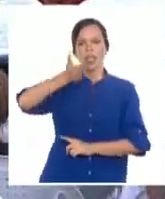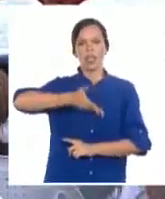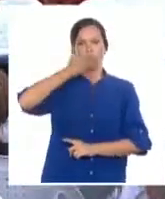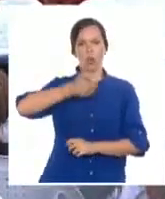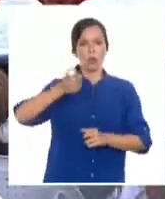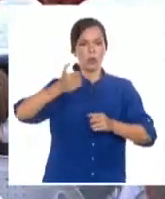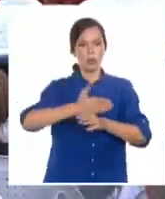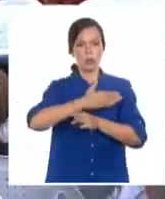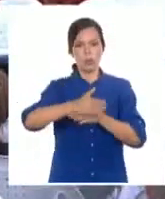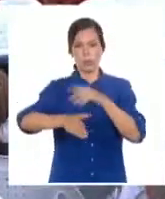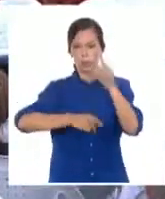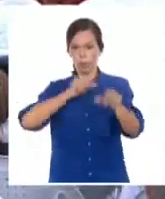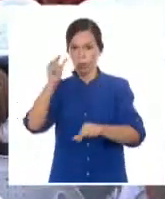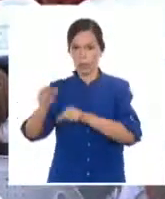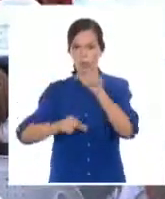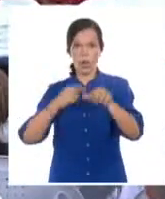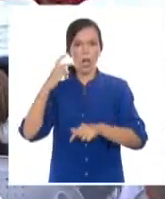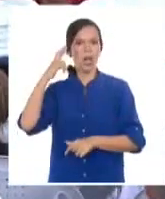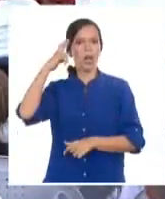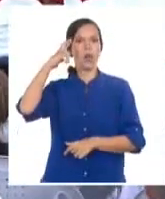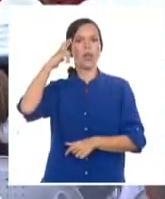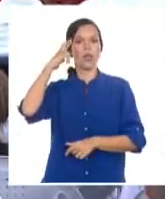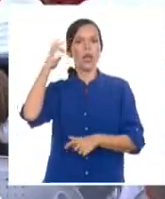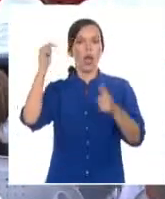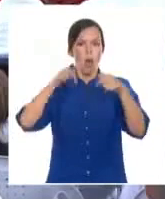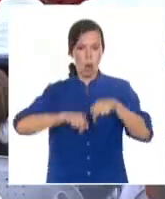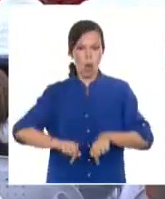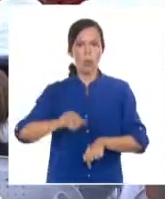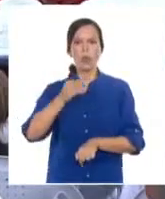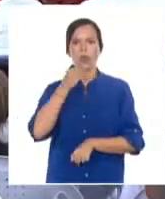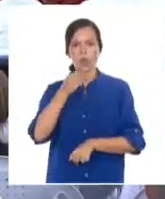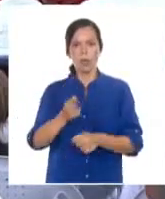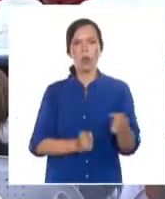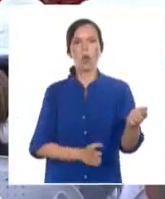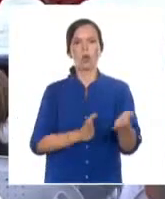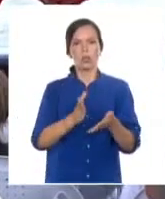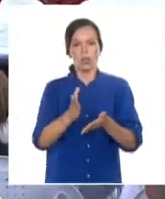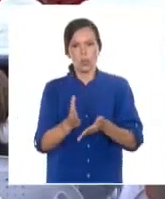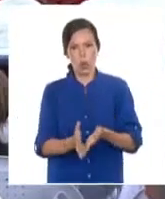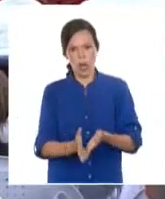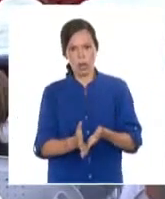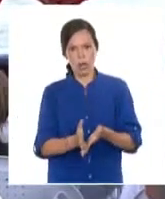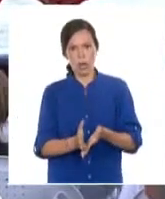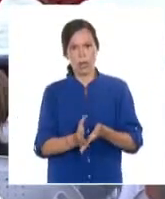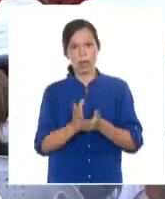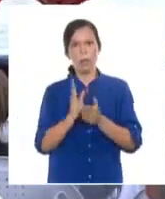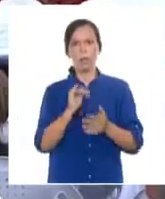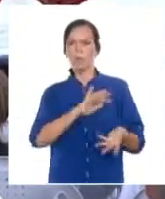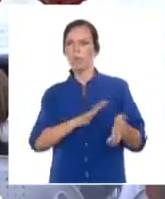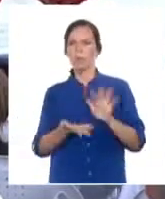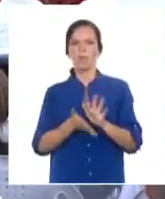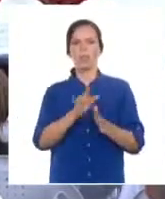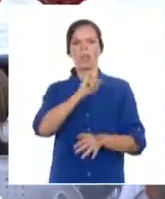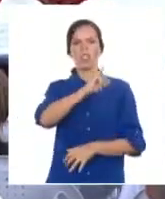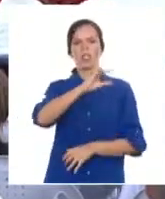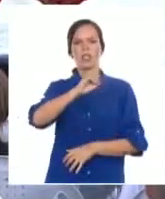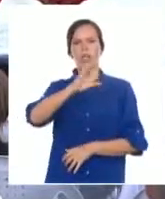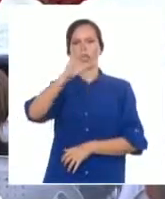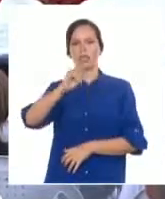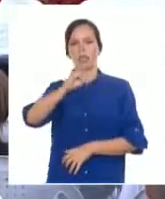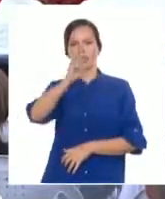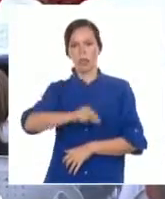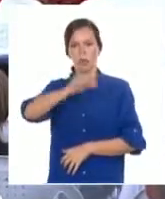permiten imaginar Justo a esta hora y por estos terrenos la presencia de cerca de 600 hombres que desde la